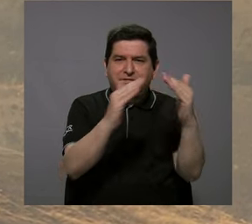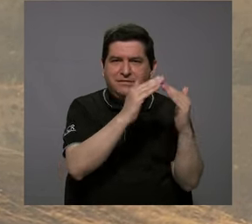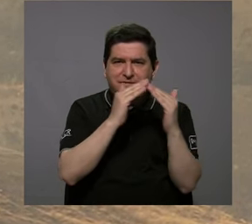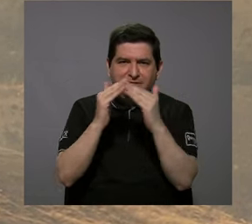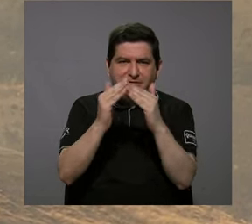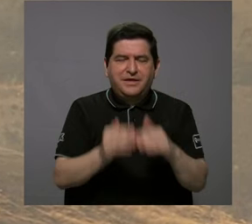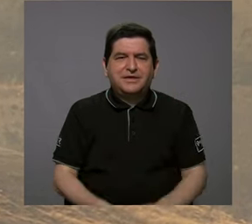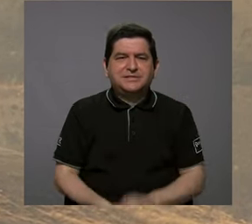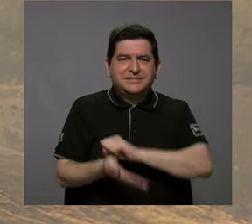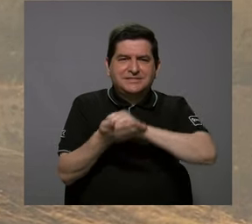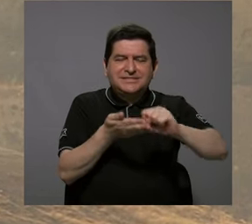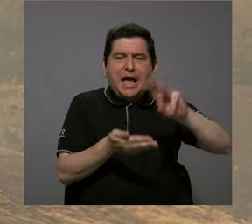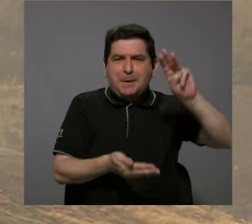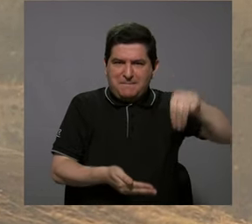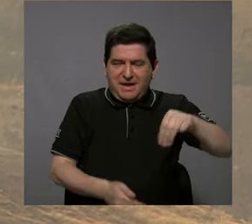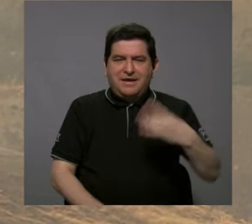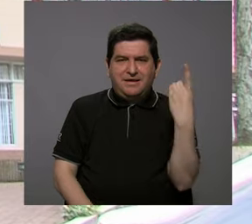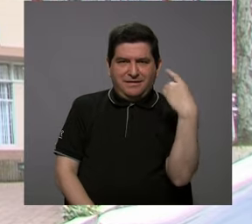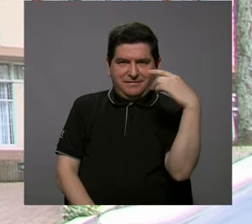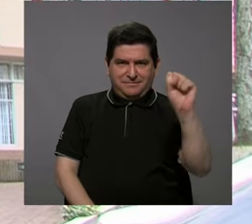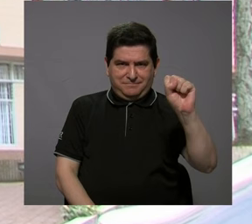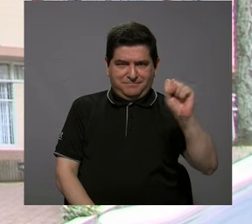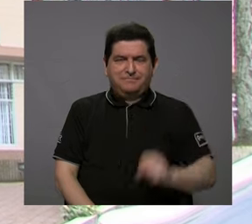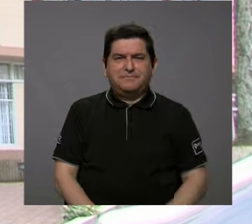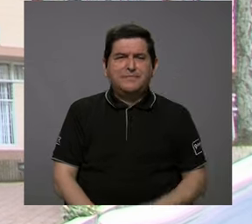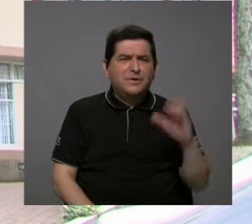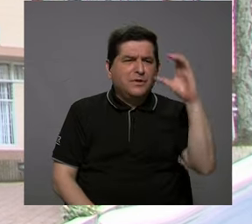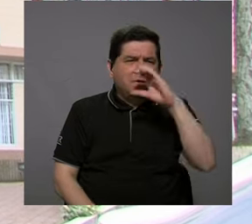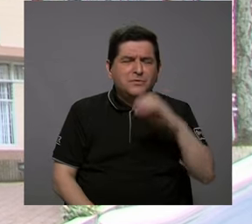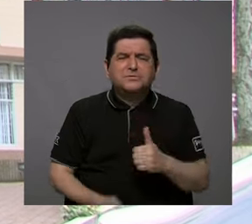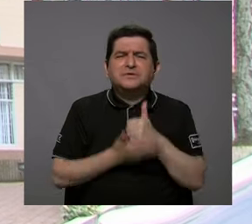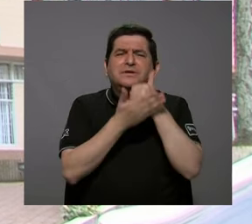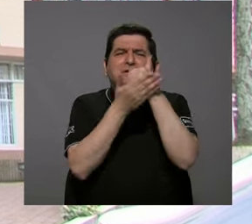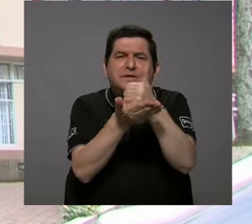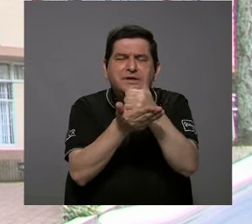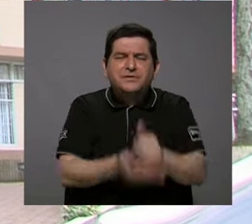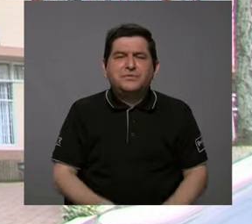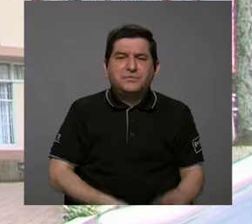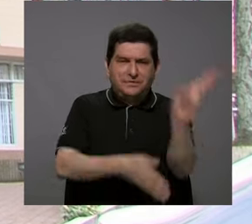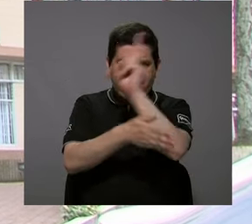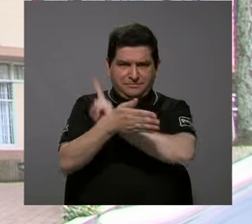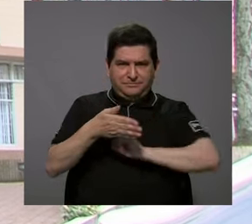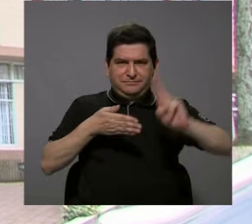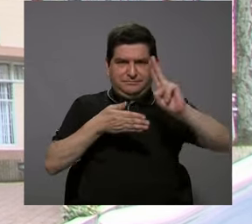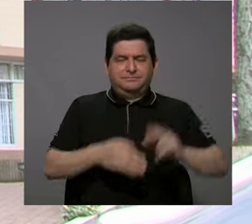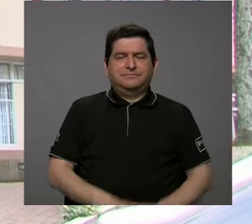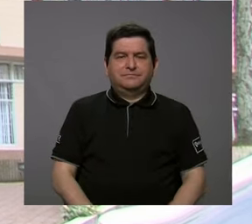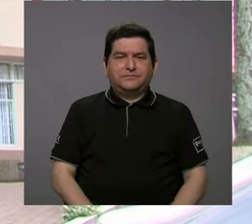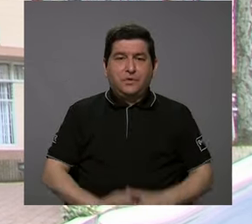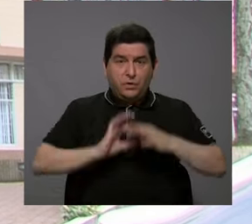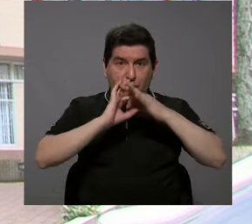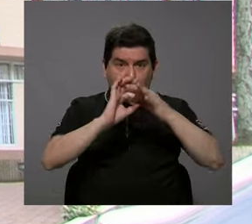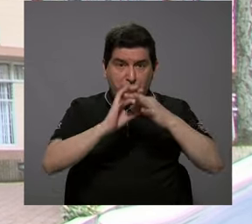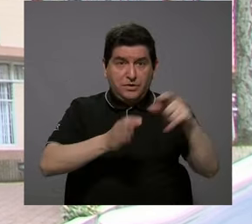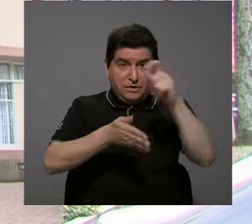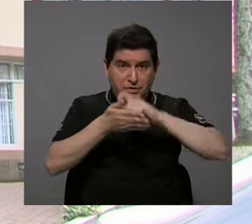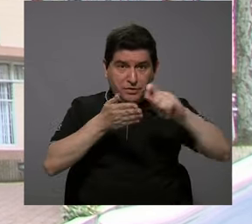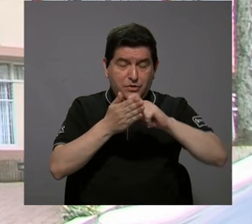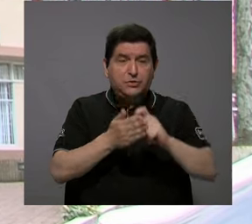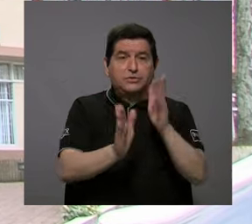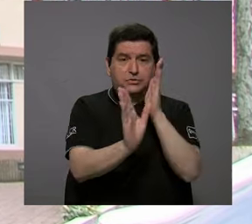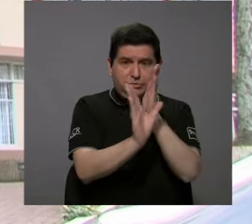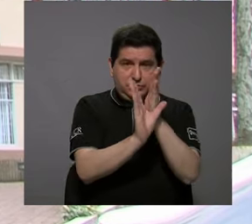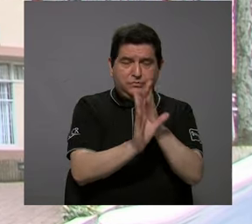comunales de San Miguel en desamparados buscaron la colaboración de la academia se unieron con la escuela de